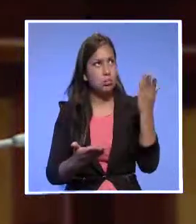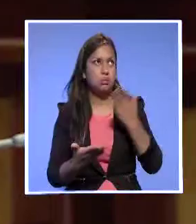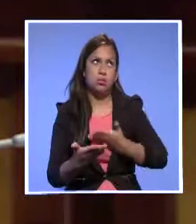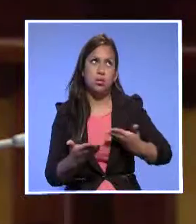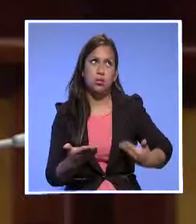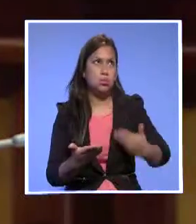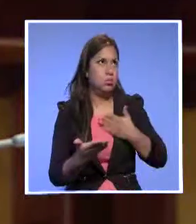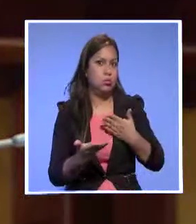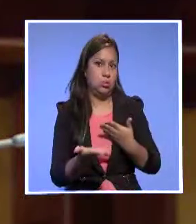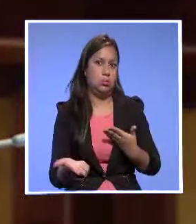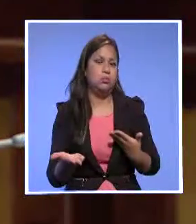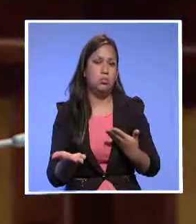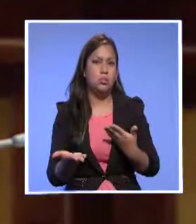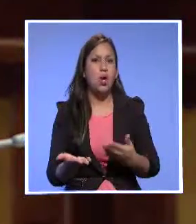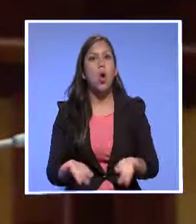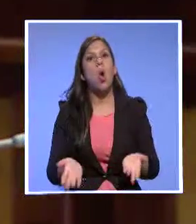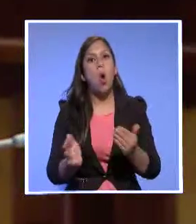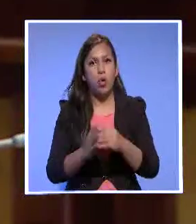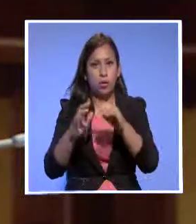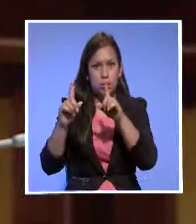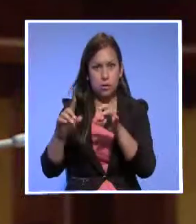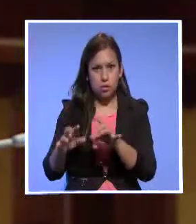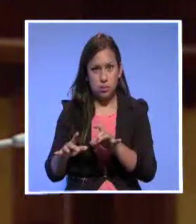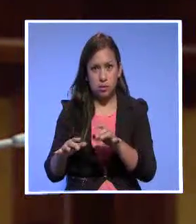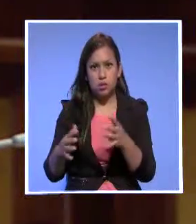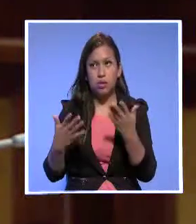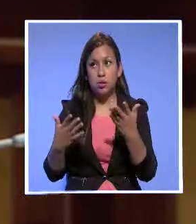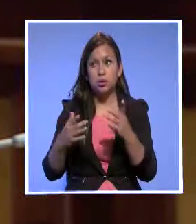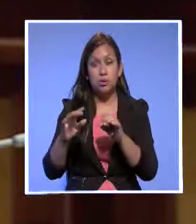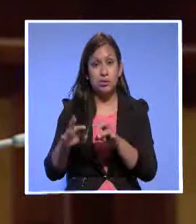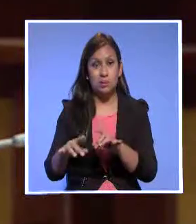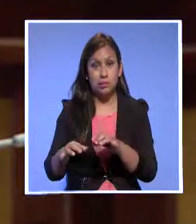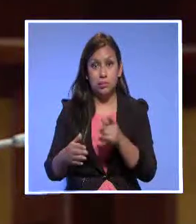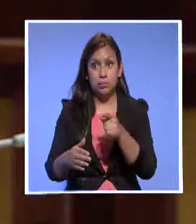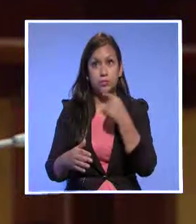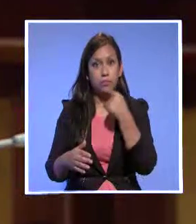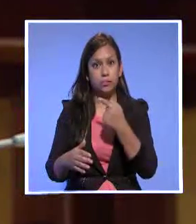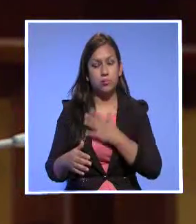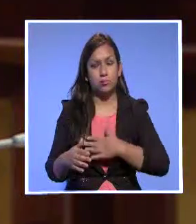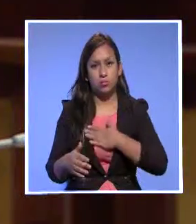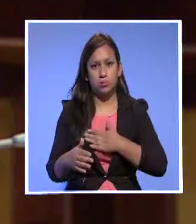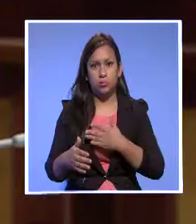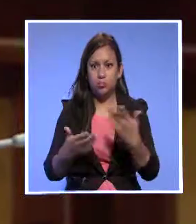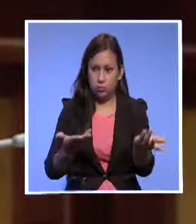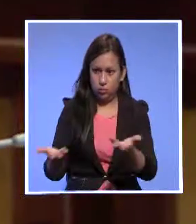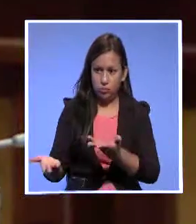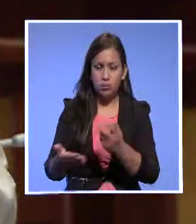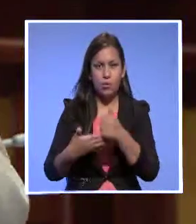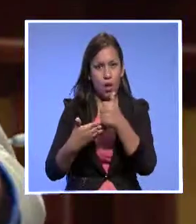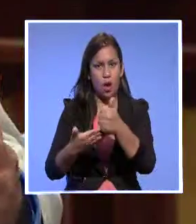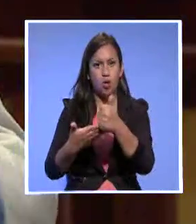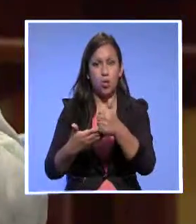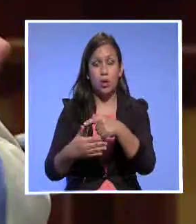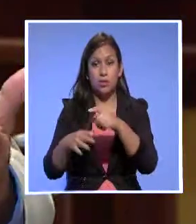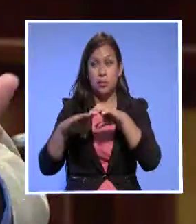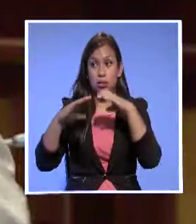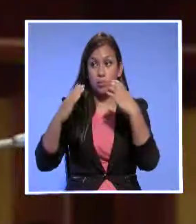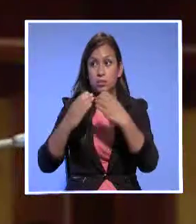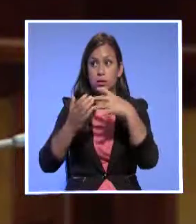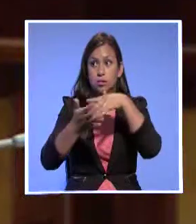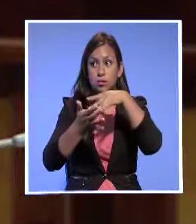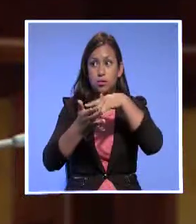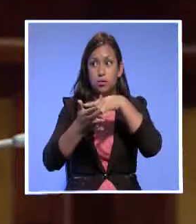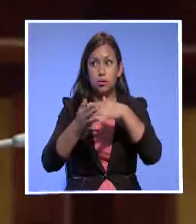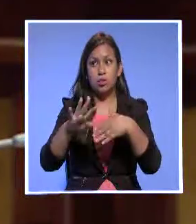recalcó nuevamente al secretario de comité de construcción al y quiero carlos bernal que tú mira carta en el asunto este comité está estudiando